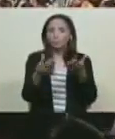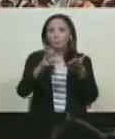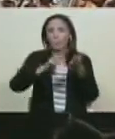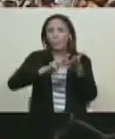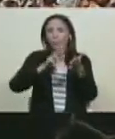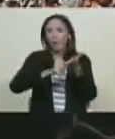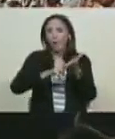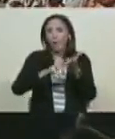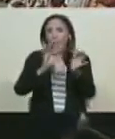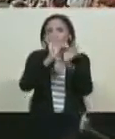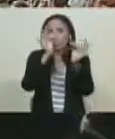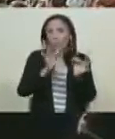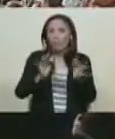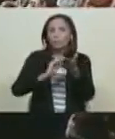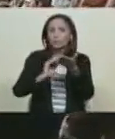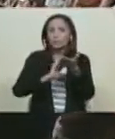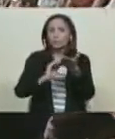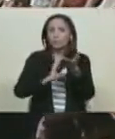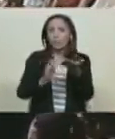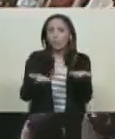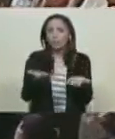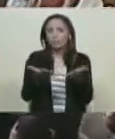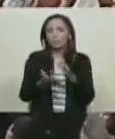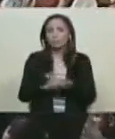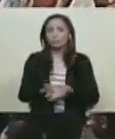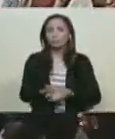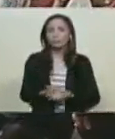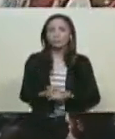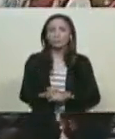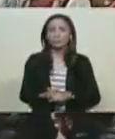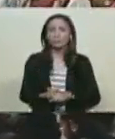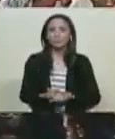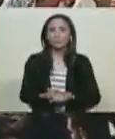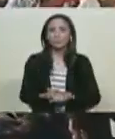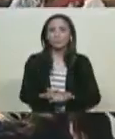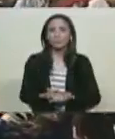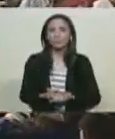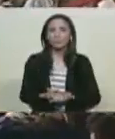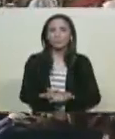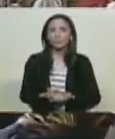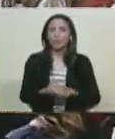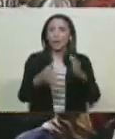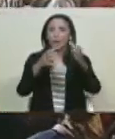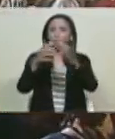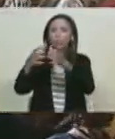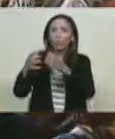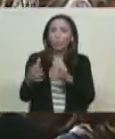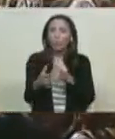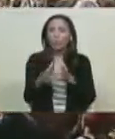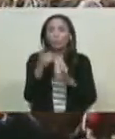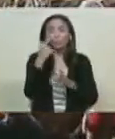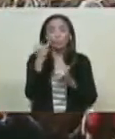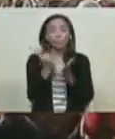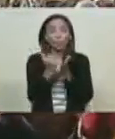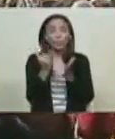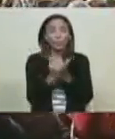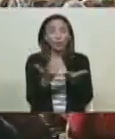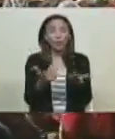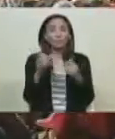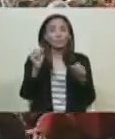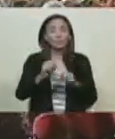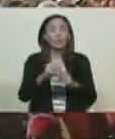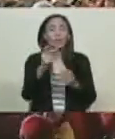automotriz, hacia el sector de partes y autopartes. Yo quiero que usted me chequee si esas políticas se